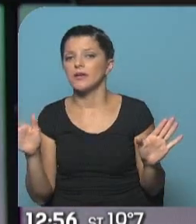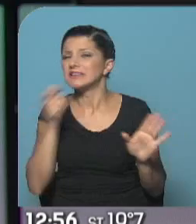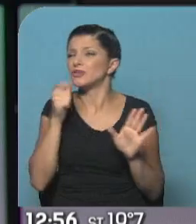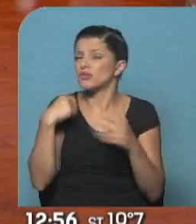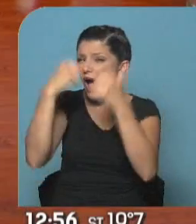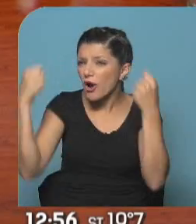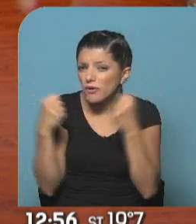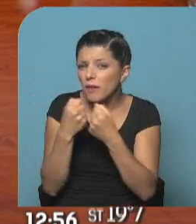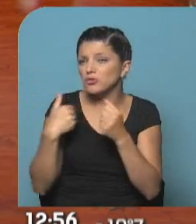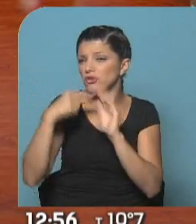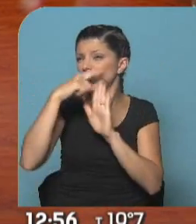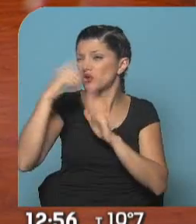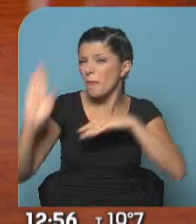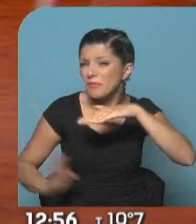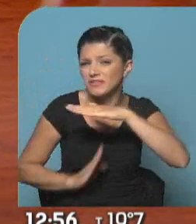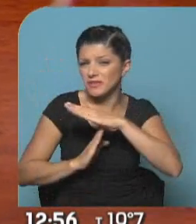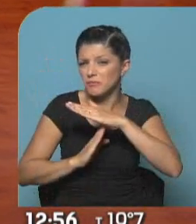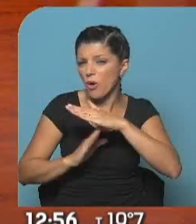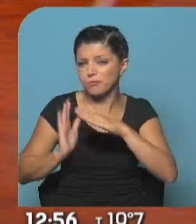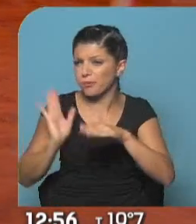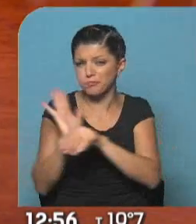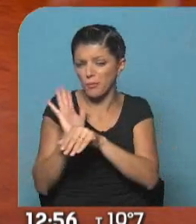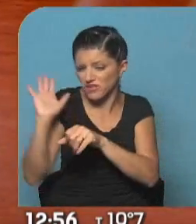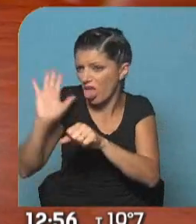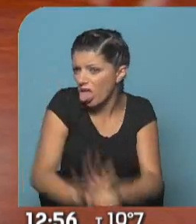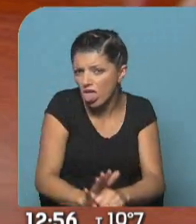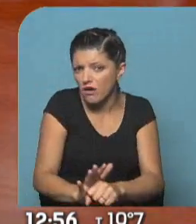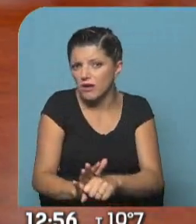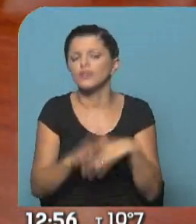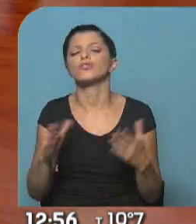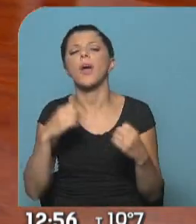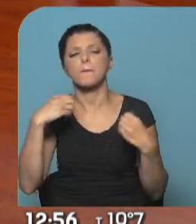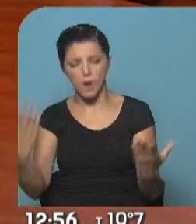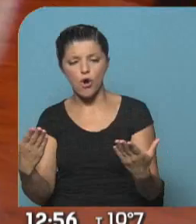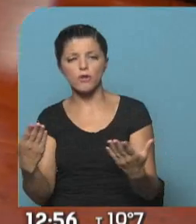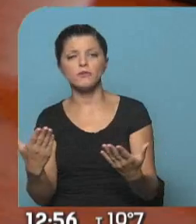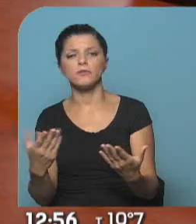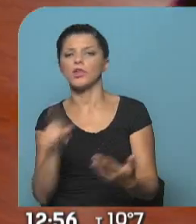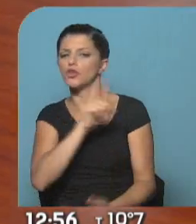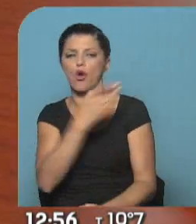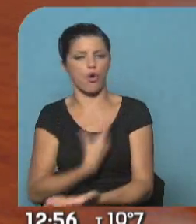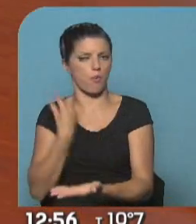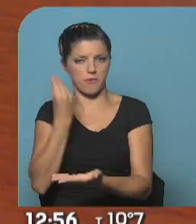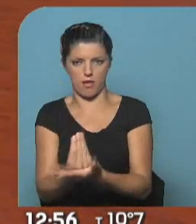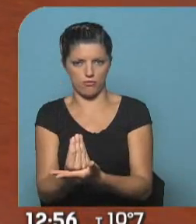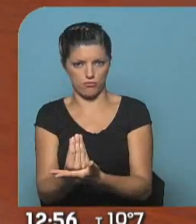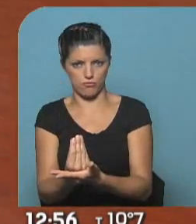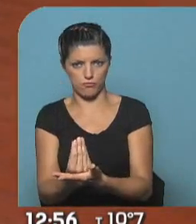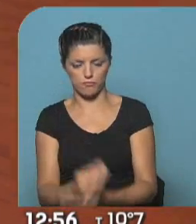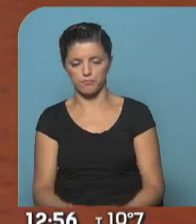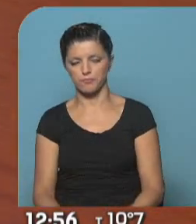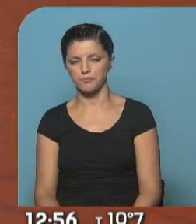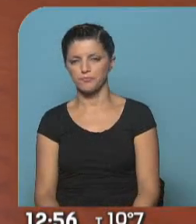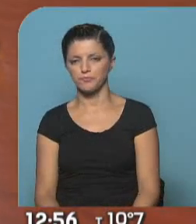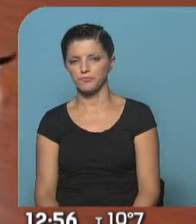del partido y que era mejor no gobernar a hacer un mal gobierno, ¿no? Dijo algo por el estilo, ¿no? Yo creo que no